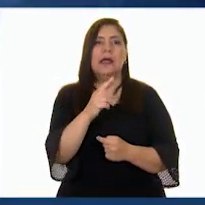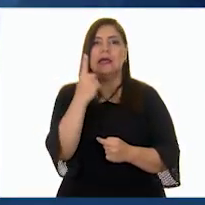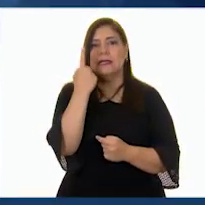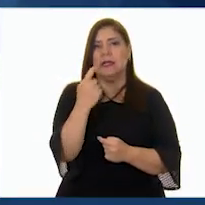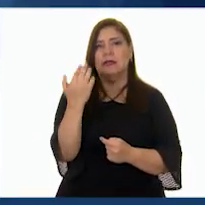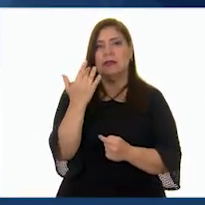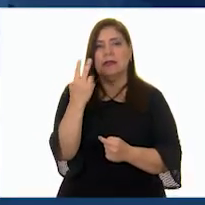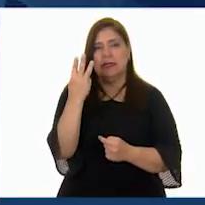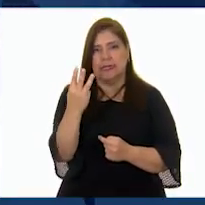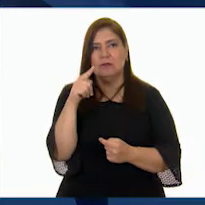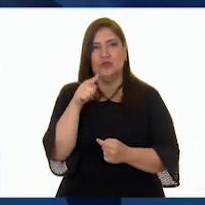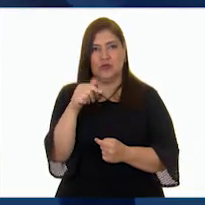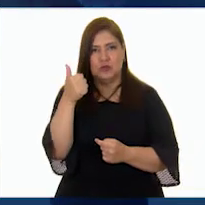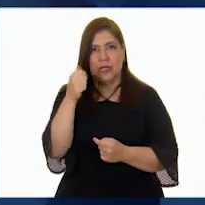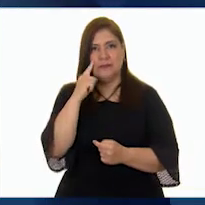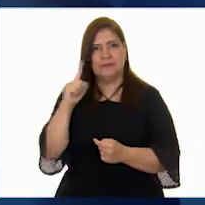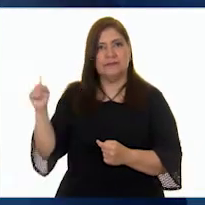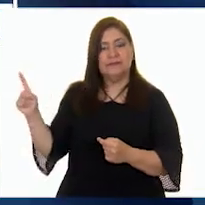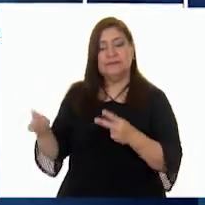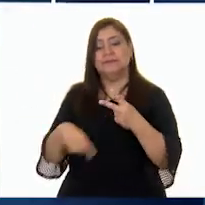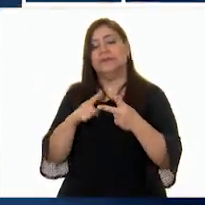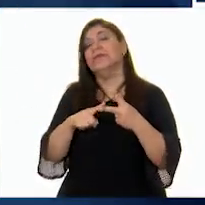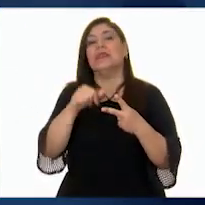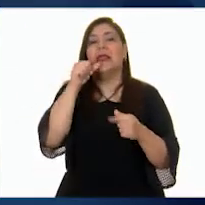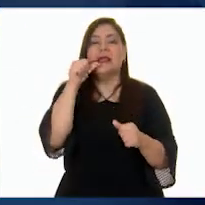153.6. Ahora veamos el inciso B,